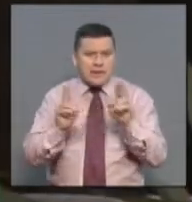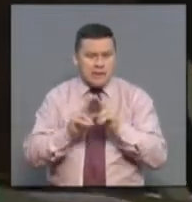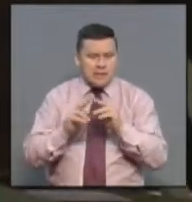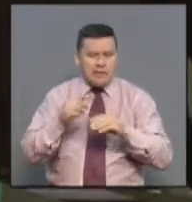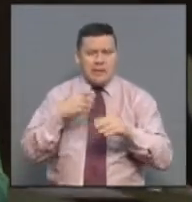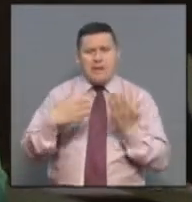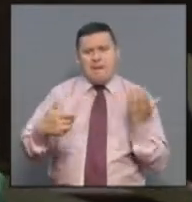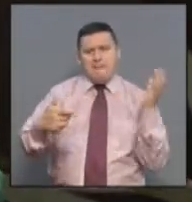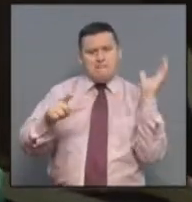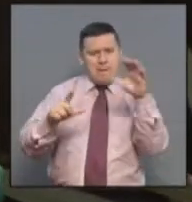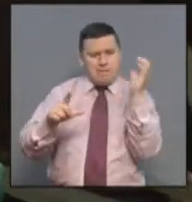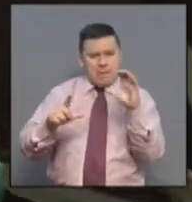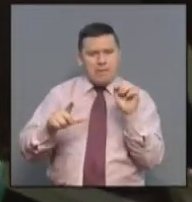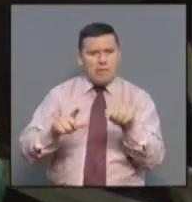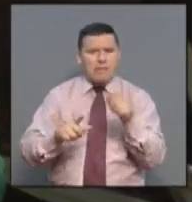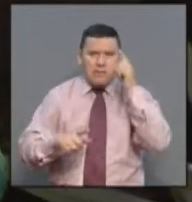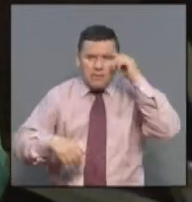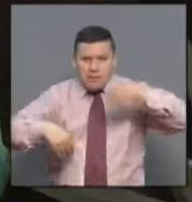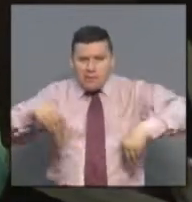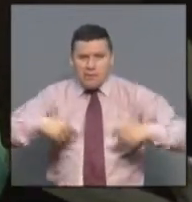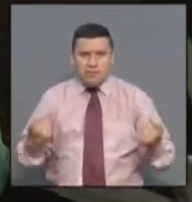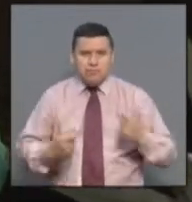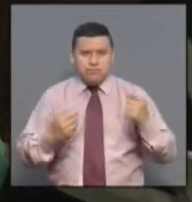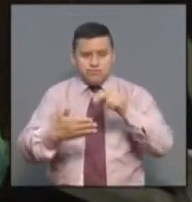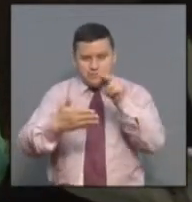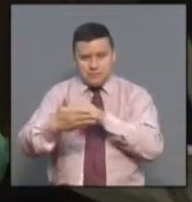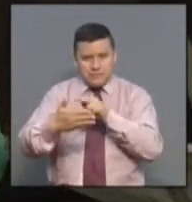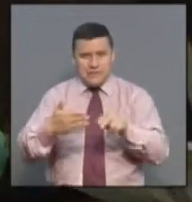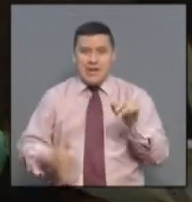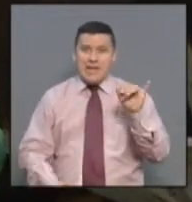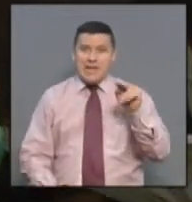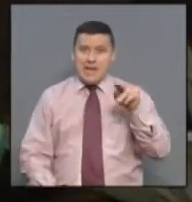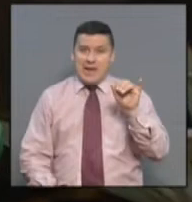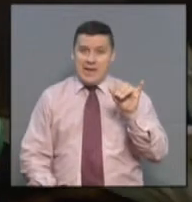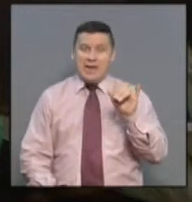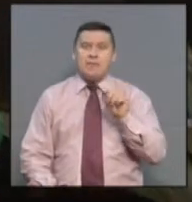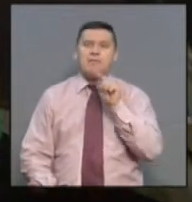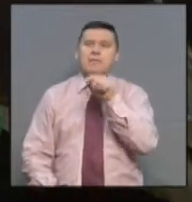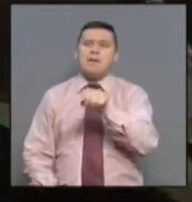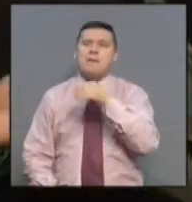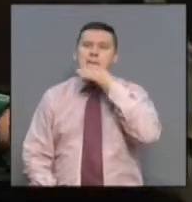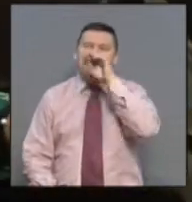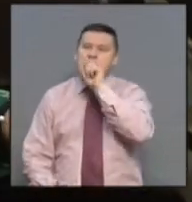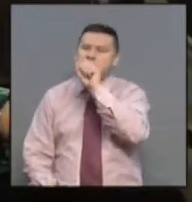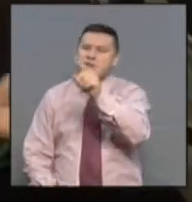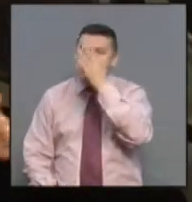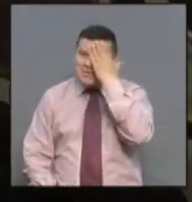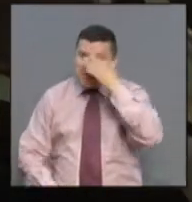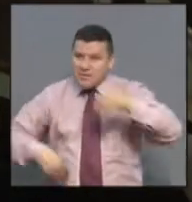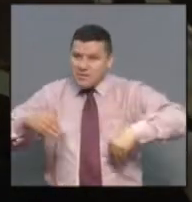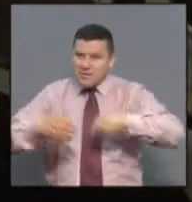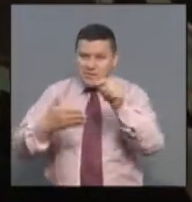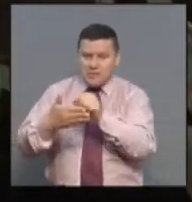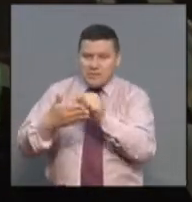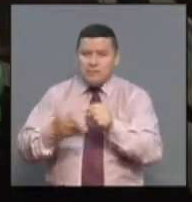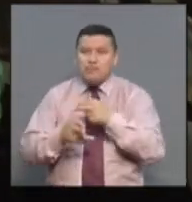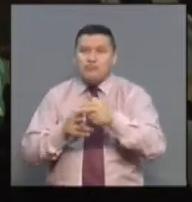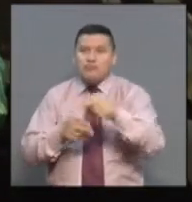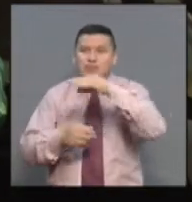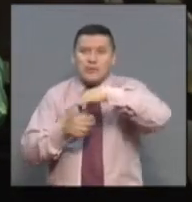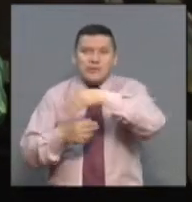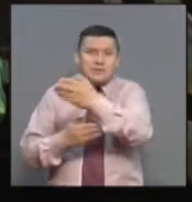sociales es la consulta anticorrupción. Jenny Aguirre salió a las calles de Medellín para ver qué tanto saben los paisas de este